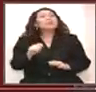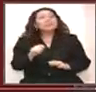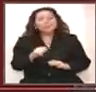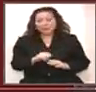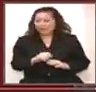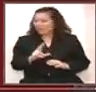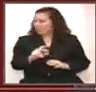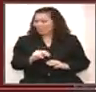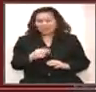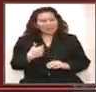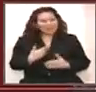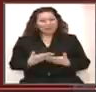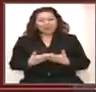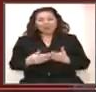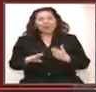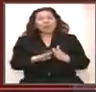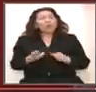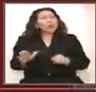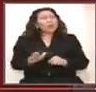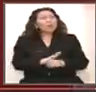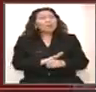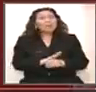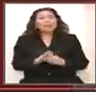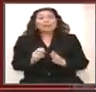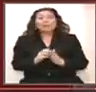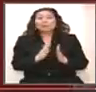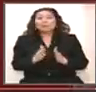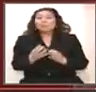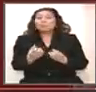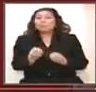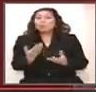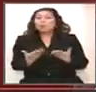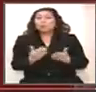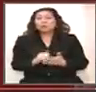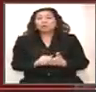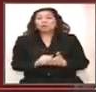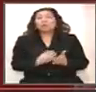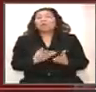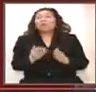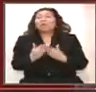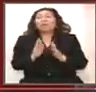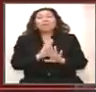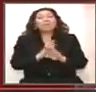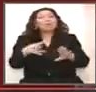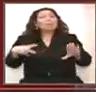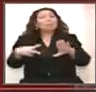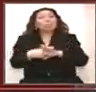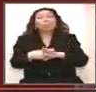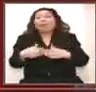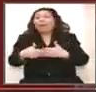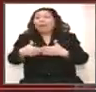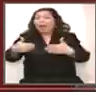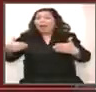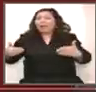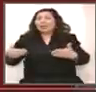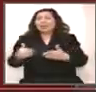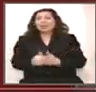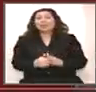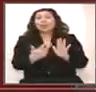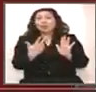75.5% no tiene educación básica completa, determinándose en muchos casos su deserción escolar a temprana edad.